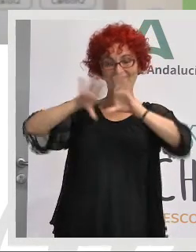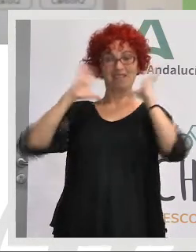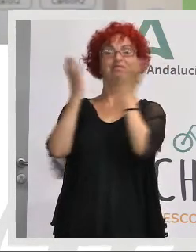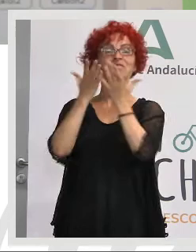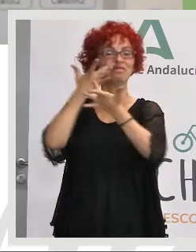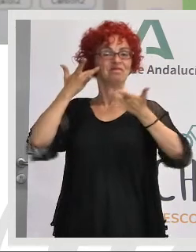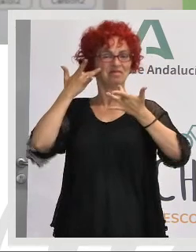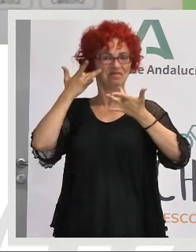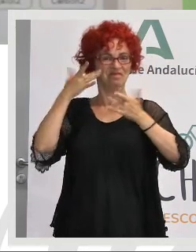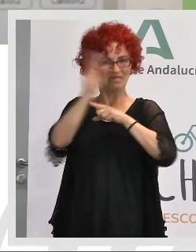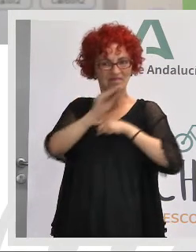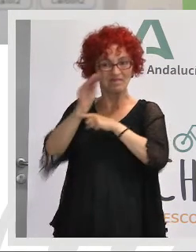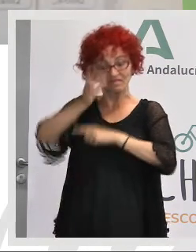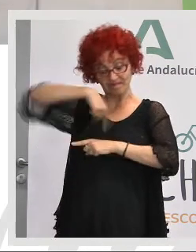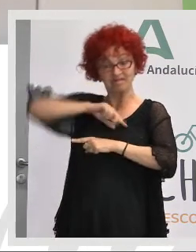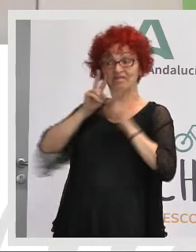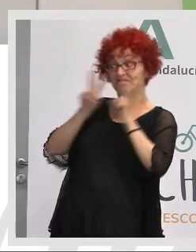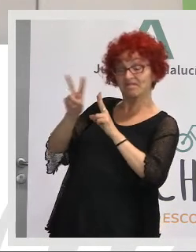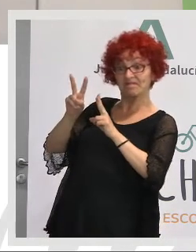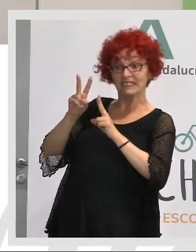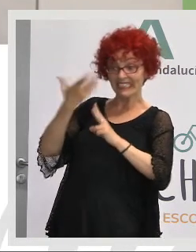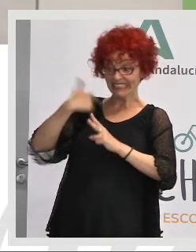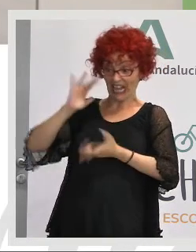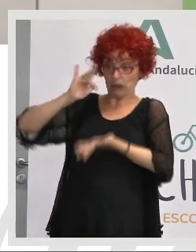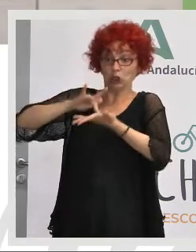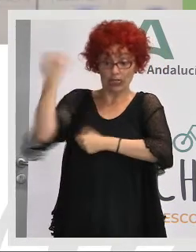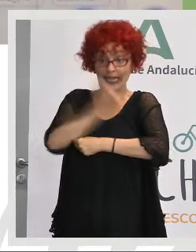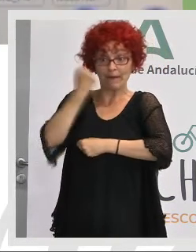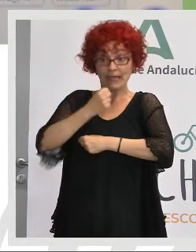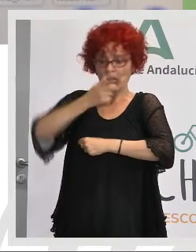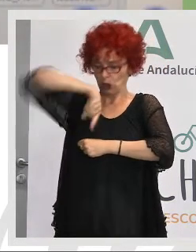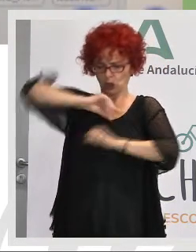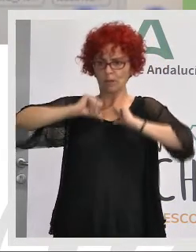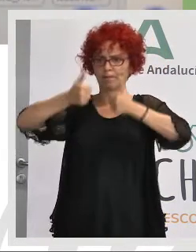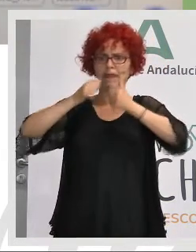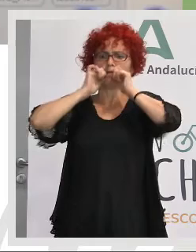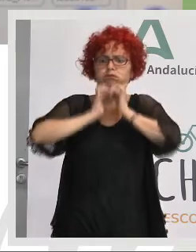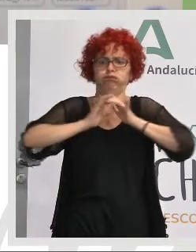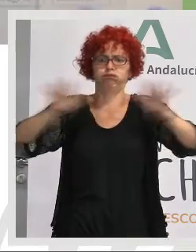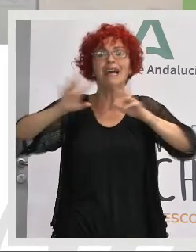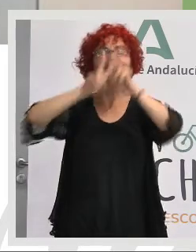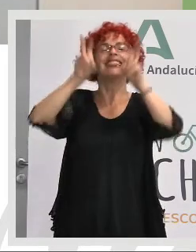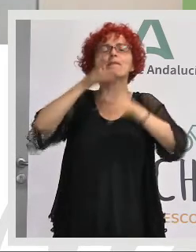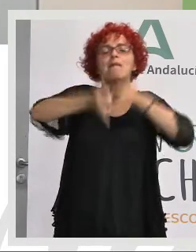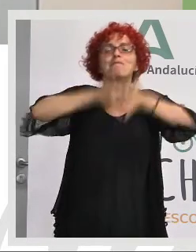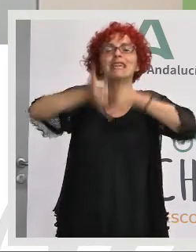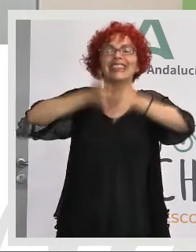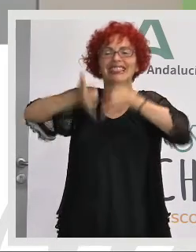Para que te vaya sonando, con la Navidad ya empezamos a difundir nuestro mensaje, programando y tematizando juegos sobre el ciclismo